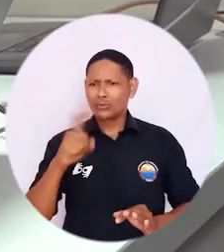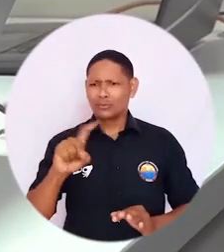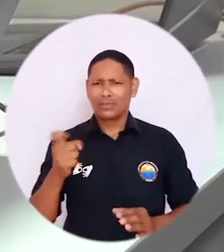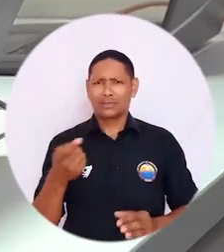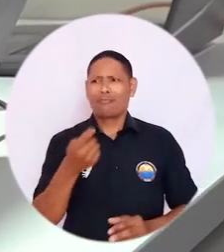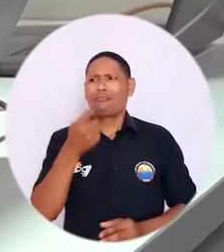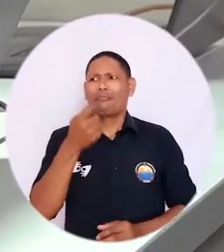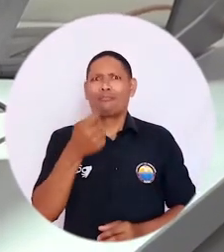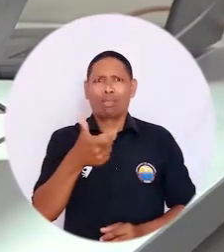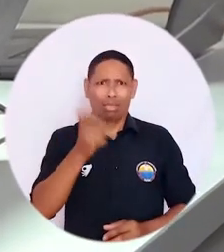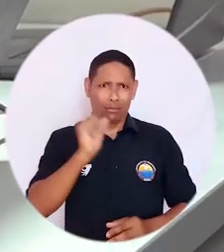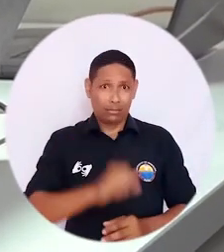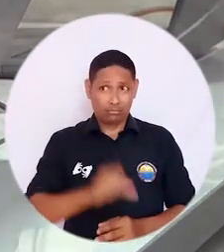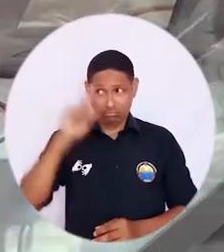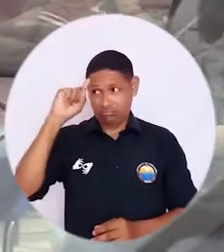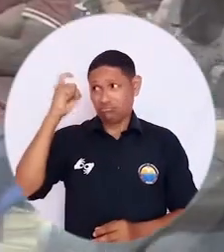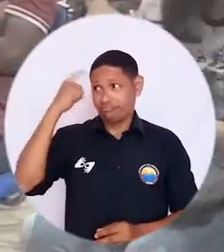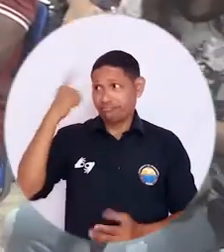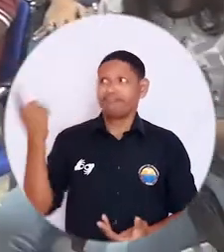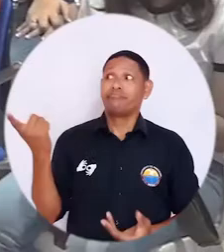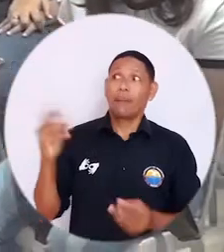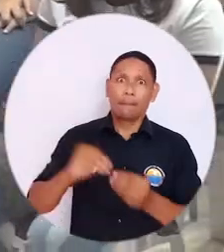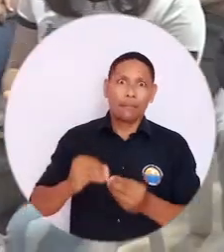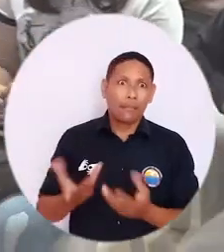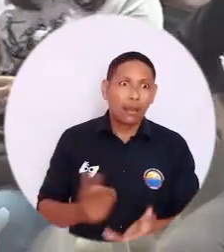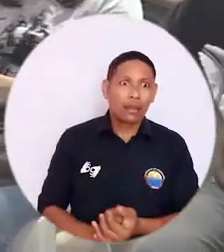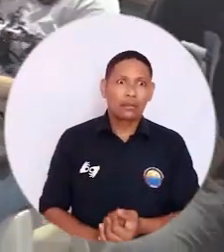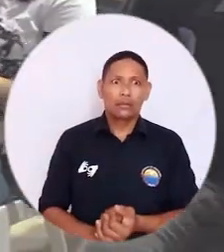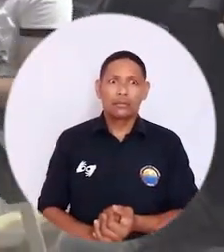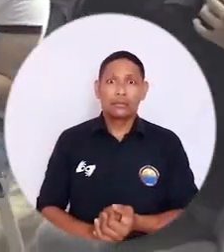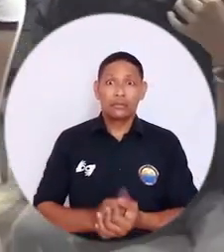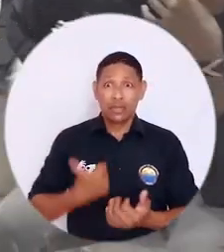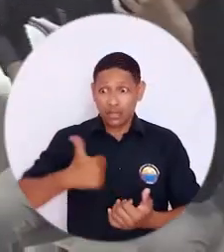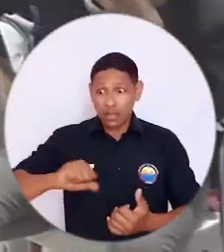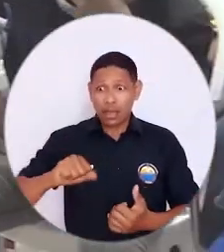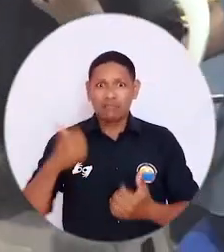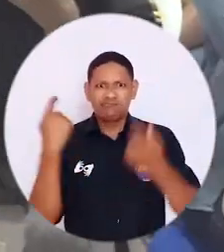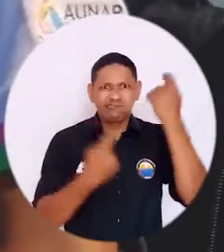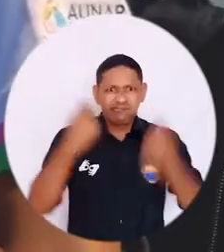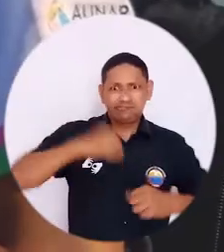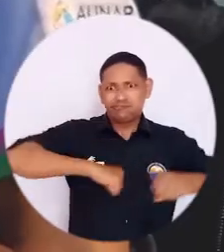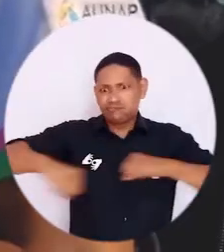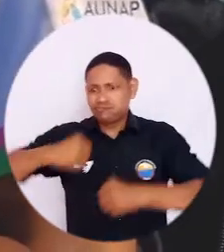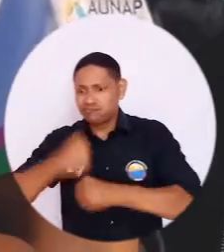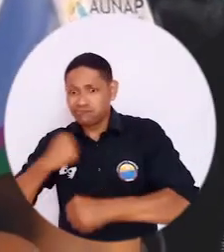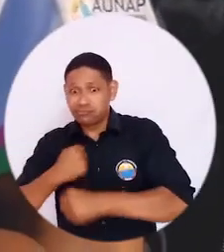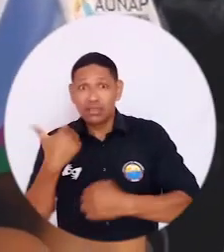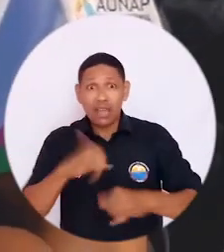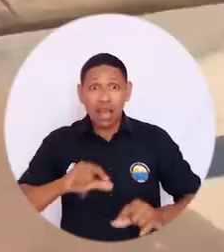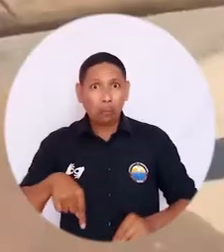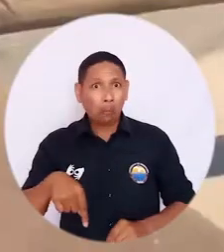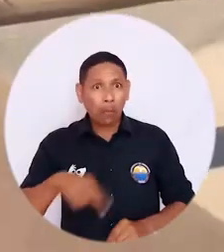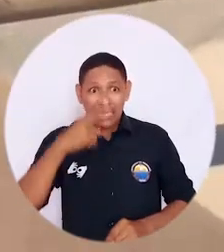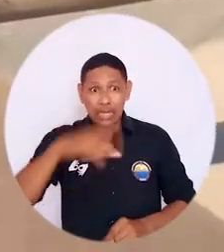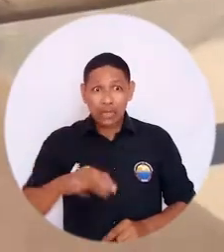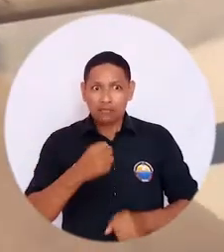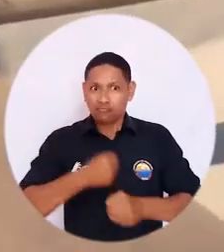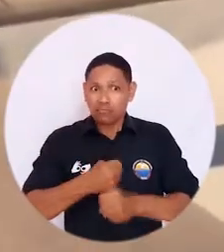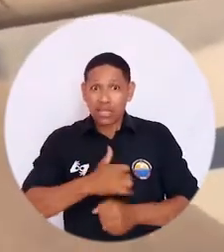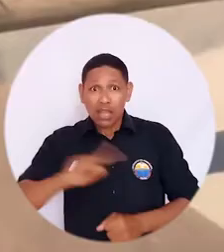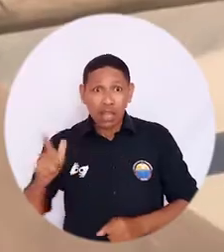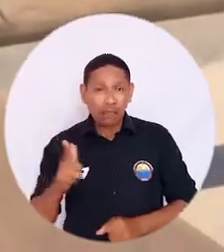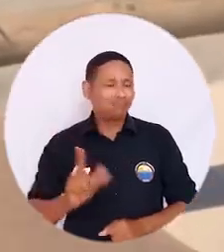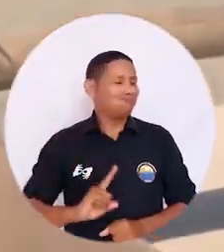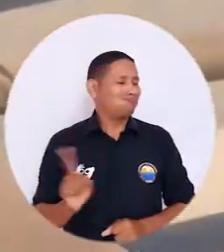en alta calidad es muy poco aporte por parte de la Gobernación del Magdalena. No se ha reactivado la economía en el departamento del Magdalena ni en la ciudad de